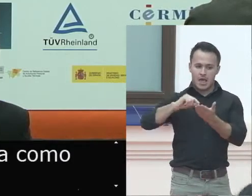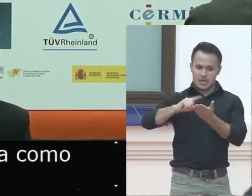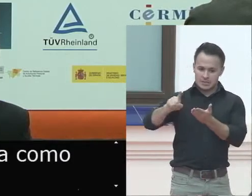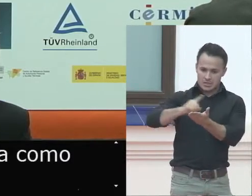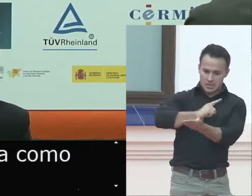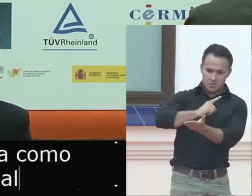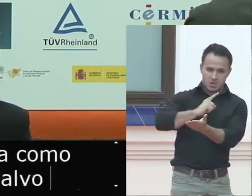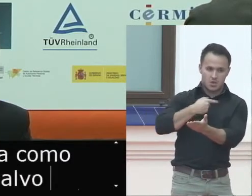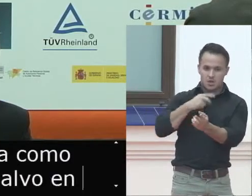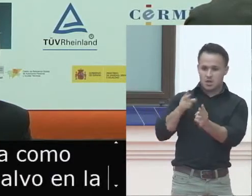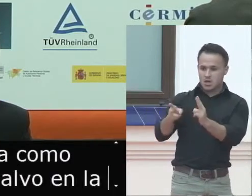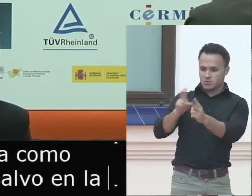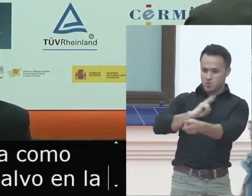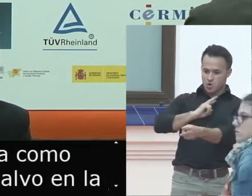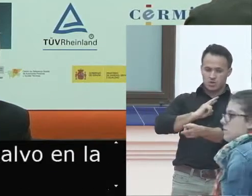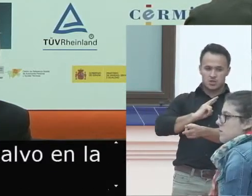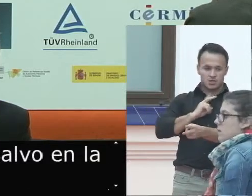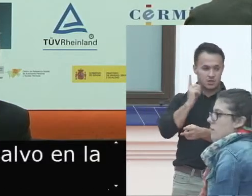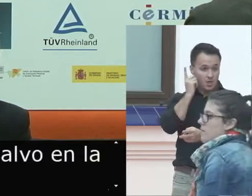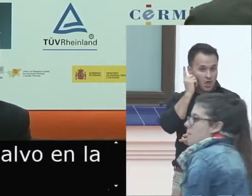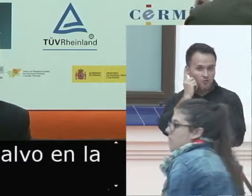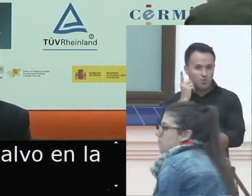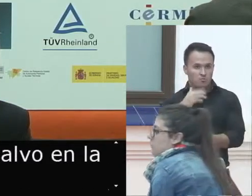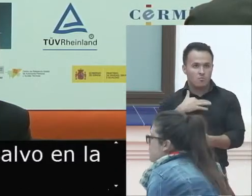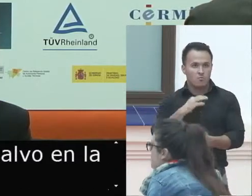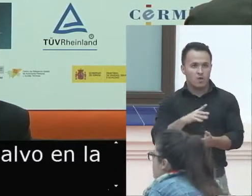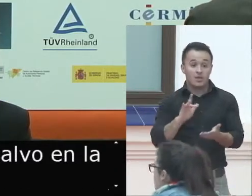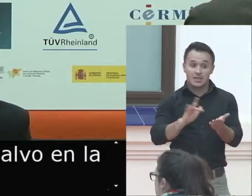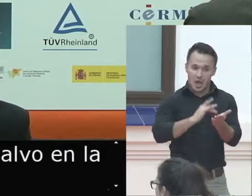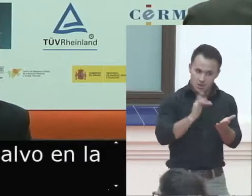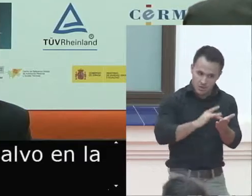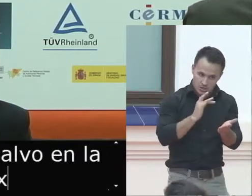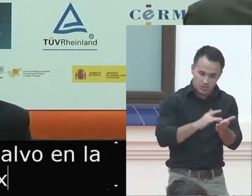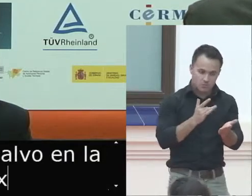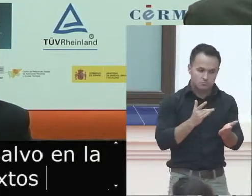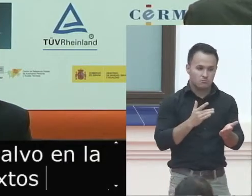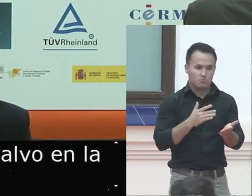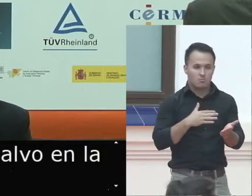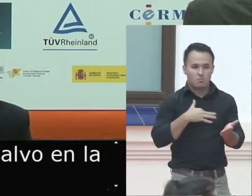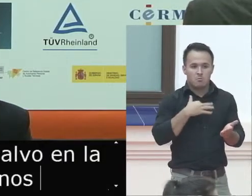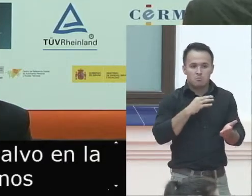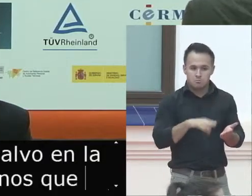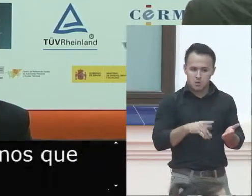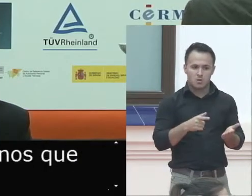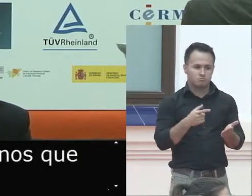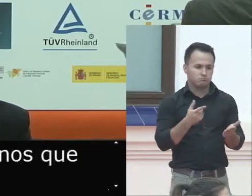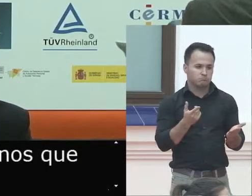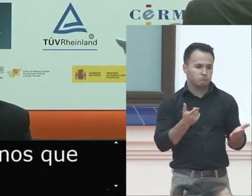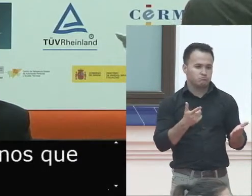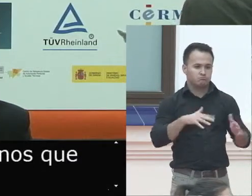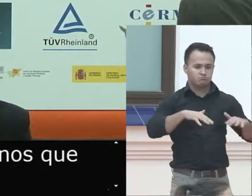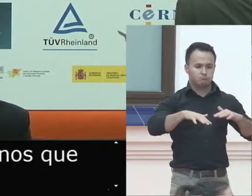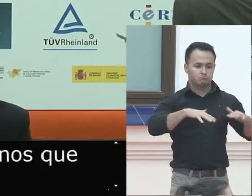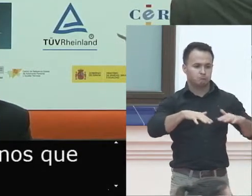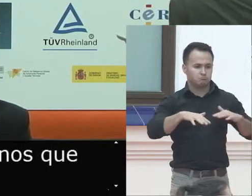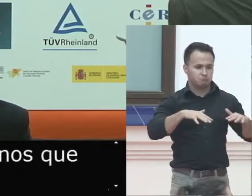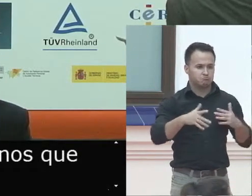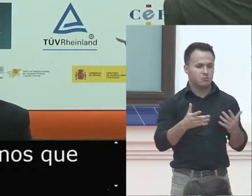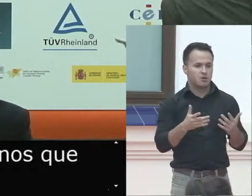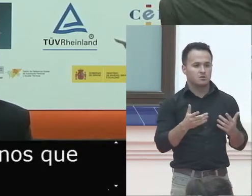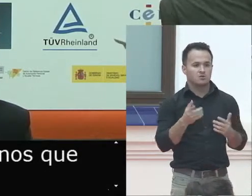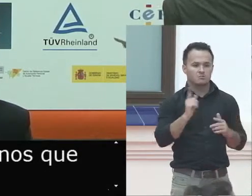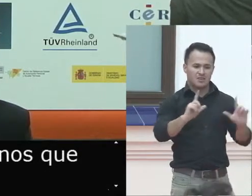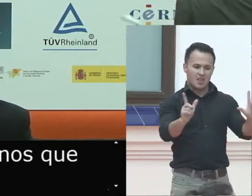me contestan. Tengo teléfonos que pueden hacer tabletas que puedo utilizar en movilidad. Las televisiones año a año avanzan y